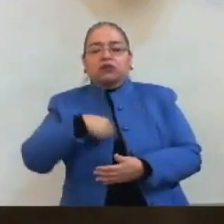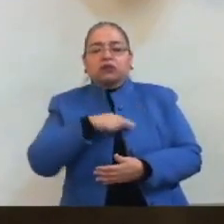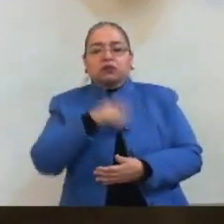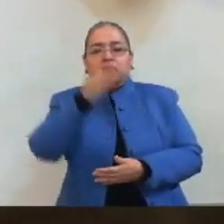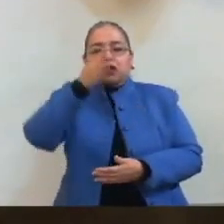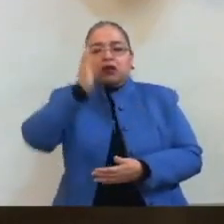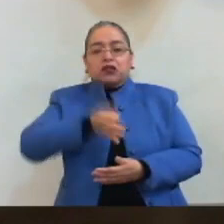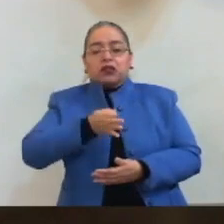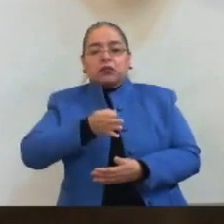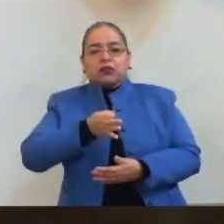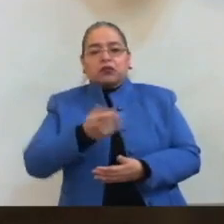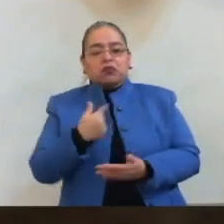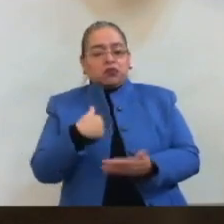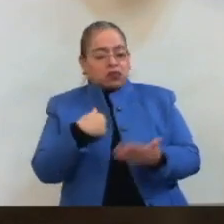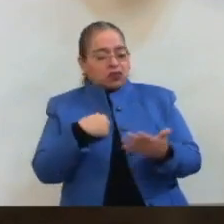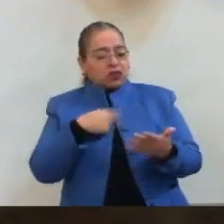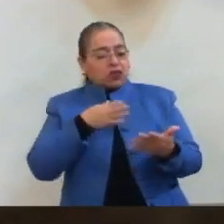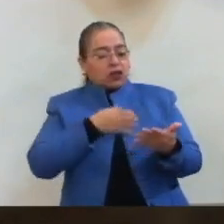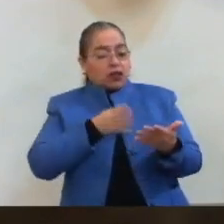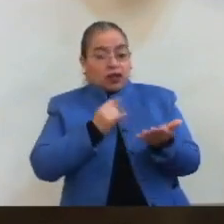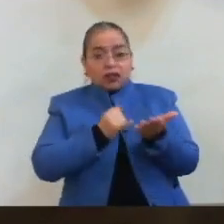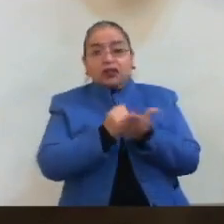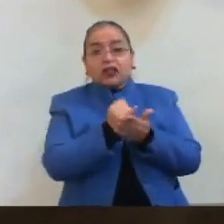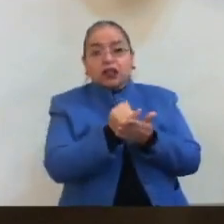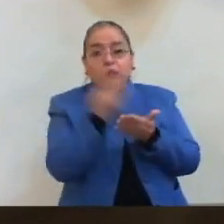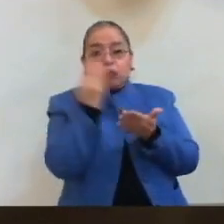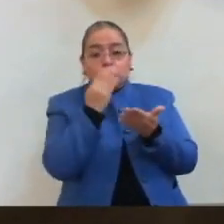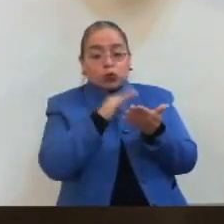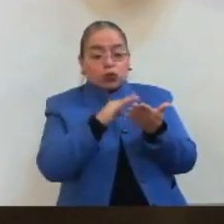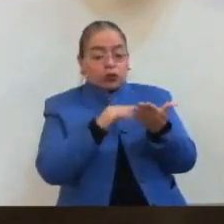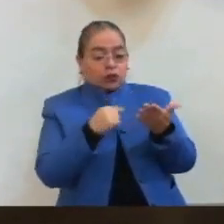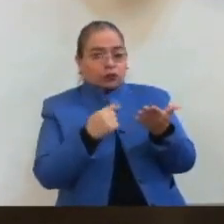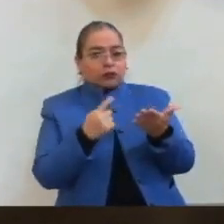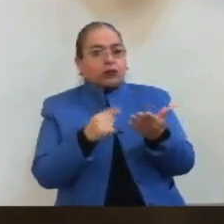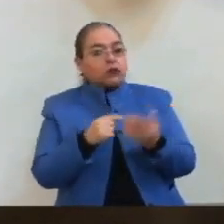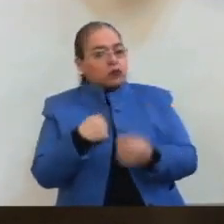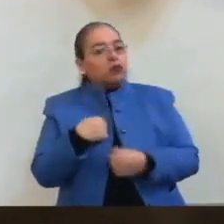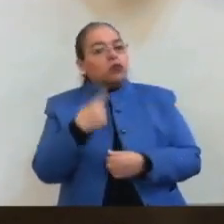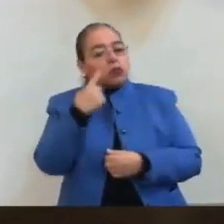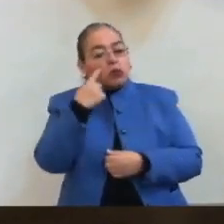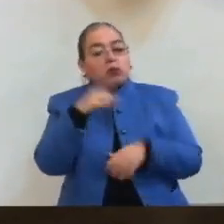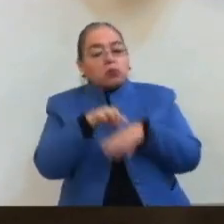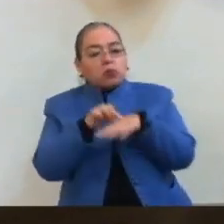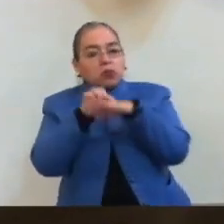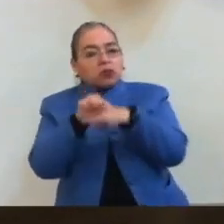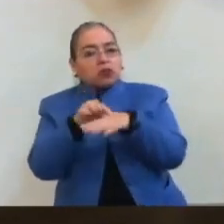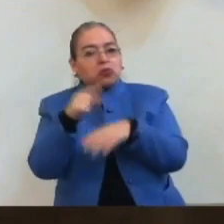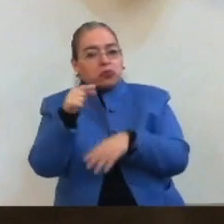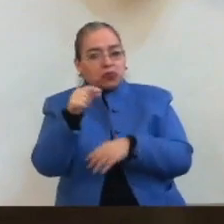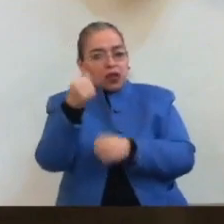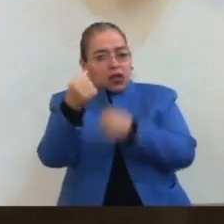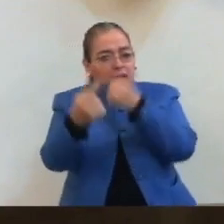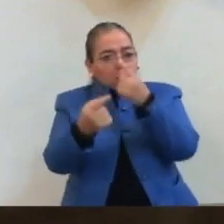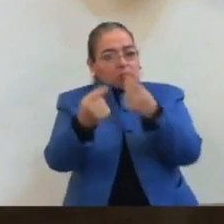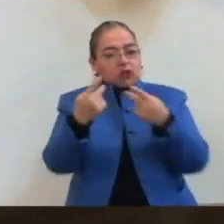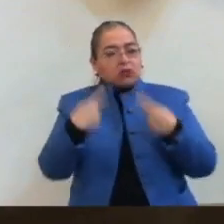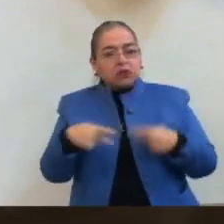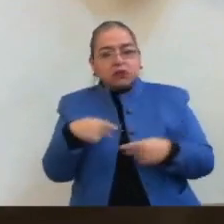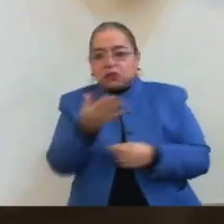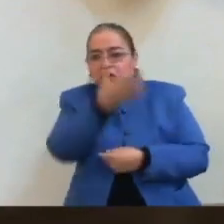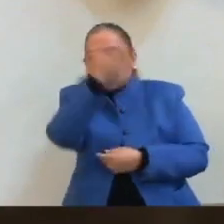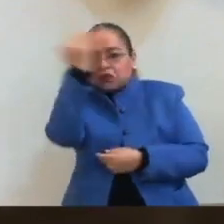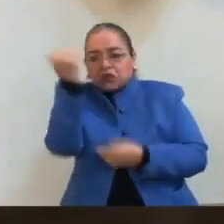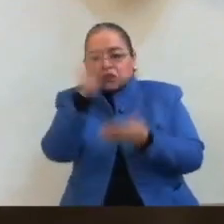me consta e incluso para las personas que no saben leer